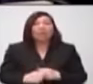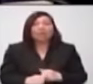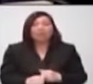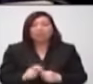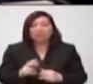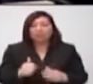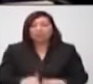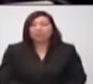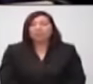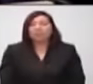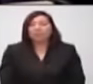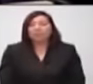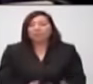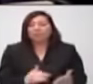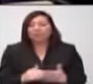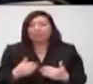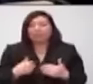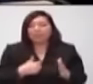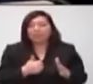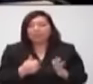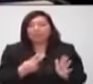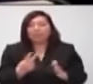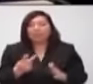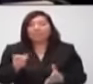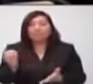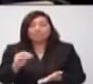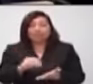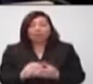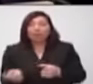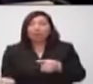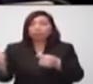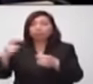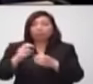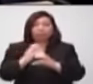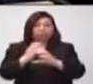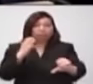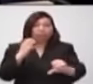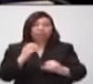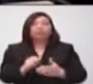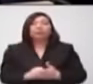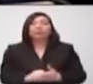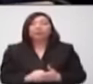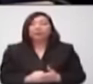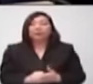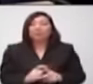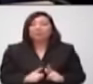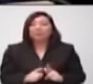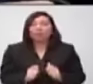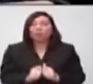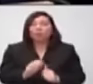el 2018 esperamos atender 631.000 pasajeros al día, recorriendo los 14 kilómetros, pero